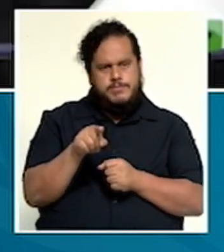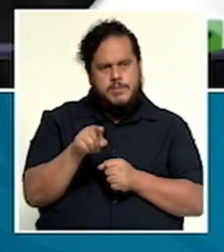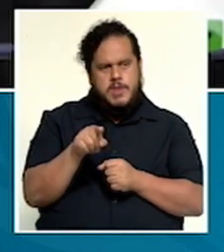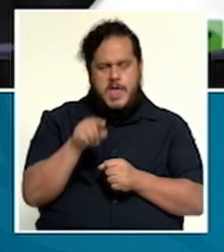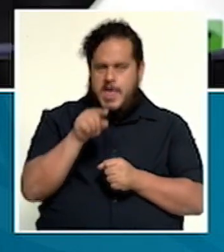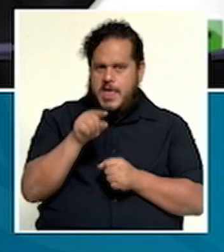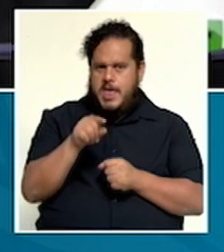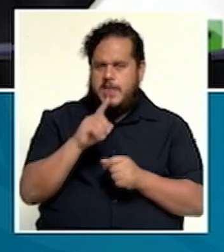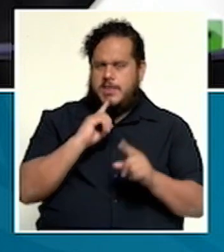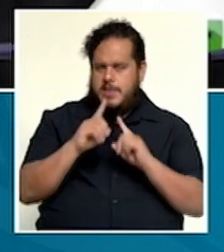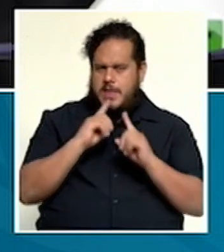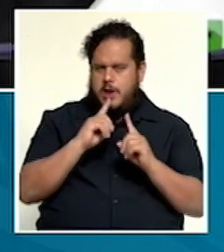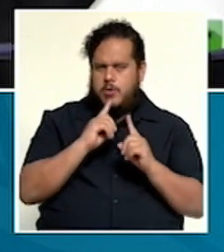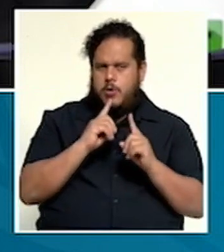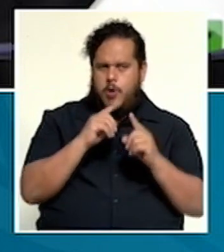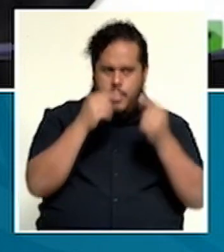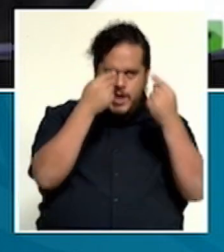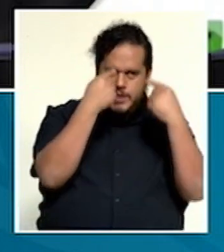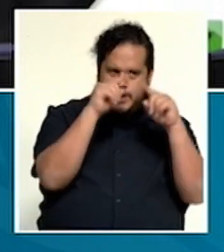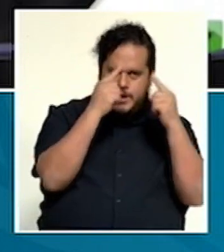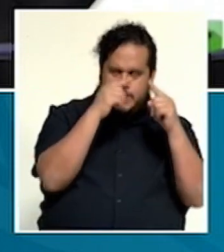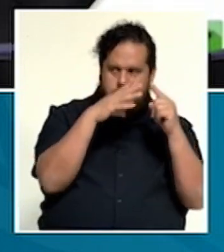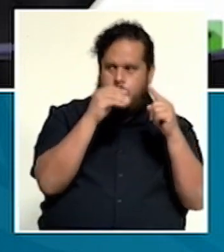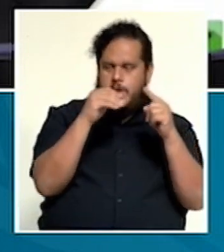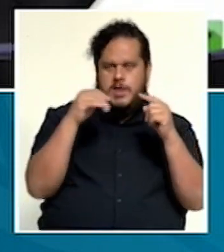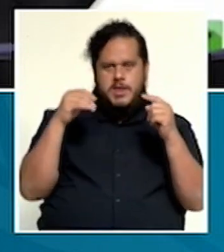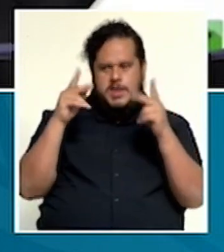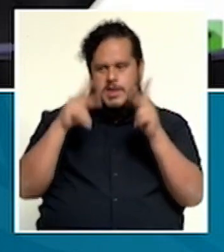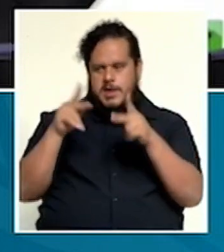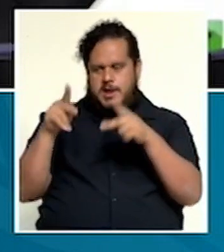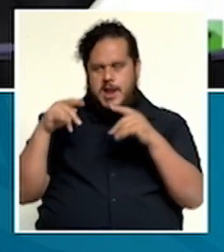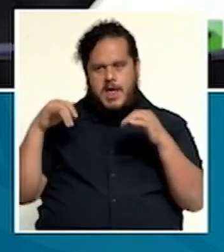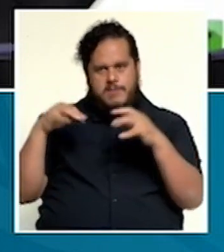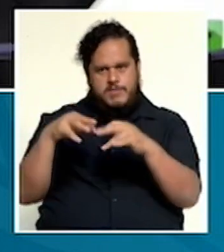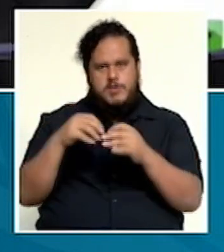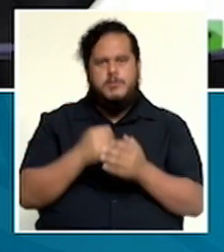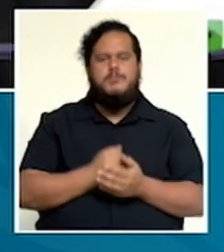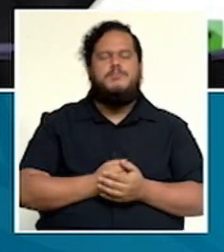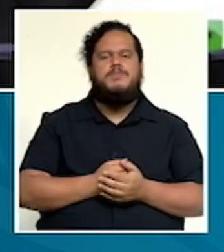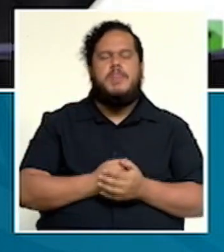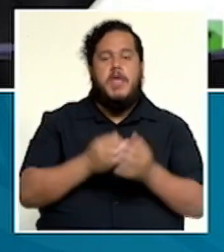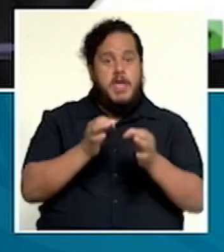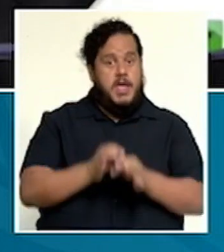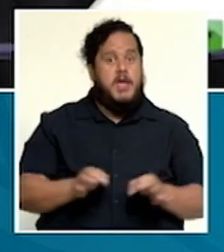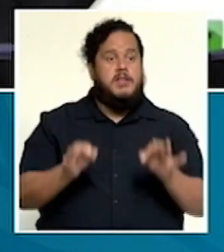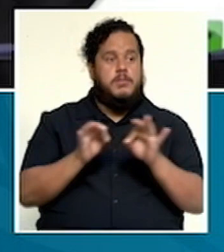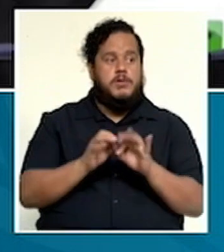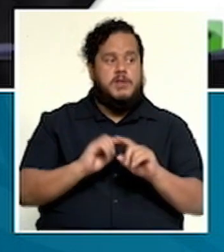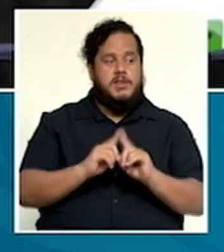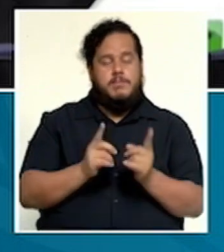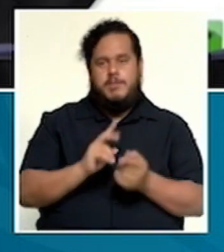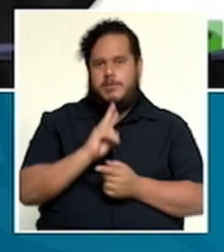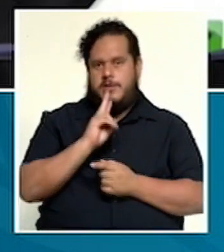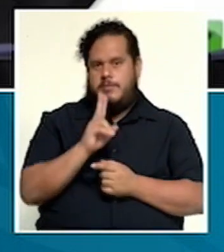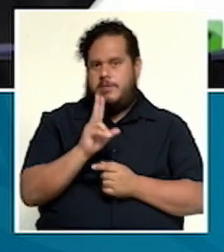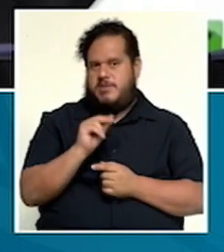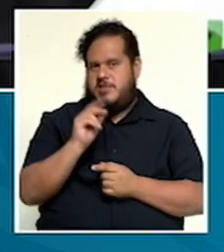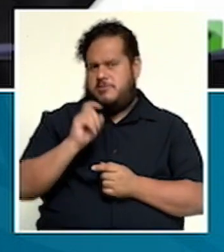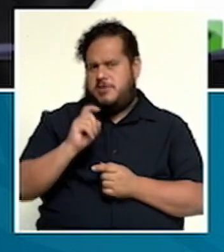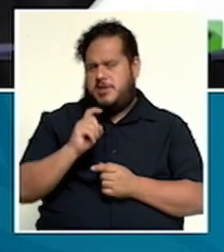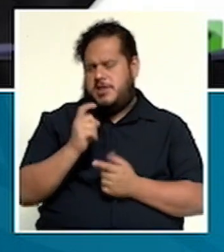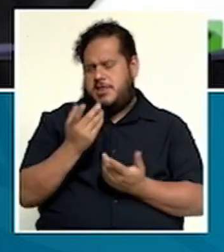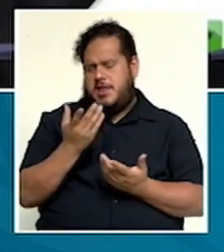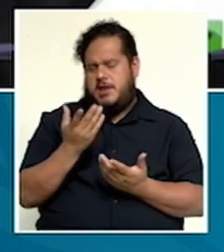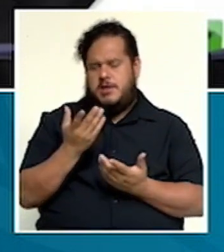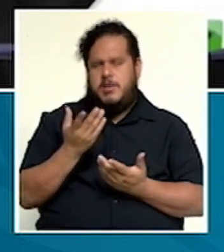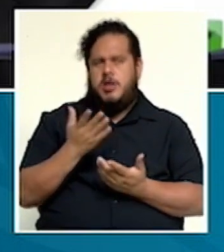ese diálogo entre el éxito y la afición? Es importante, pero no necesariamente es esencial.